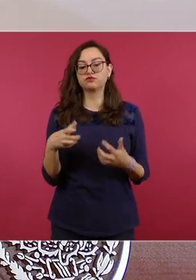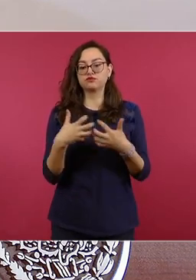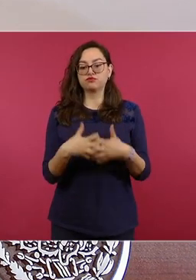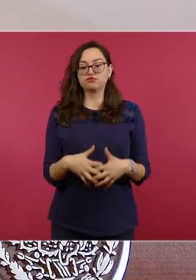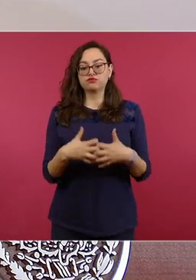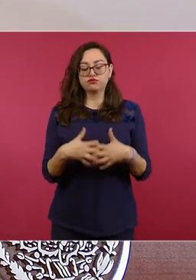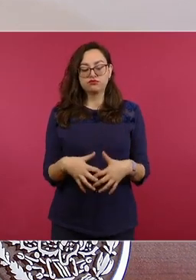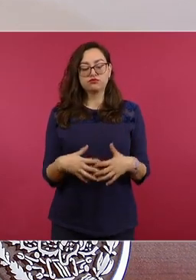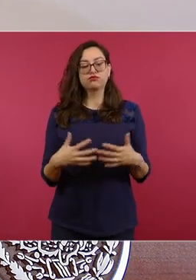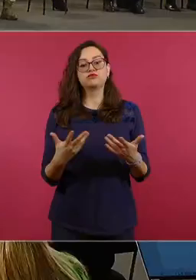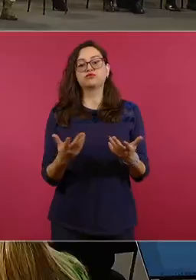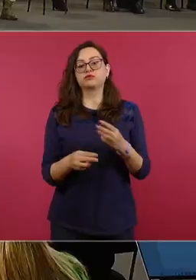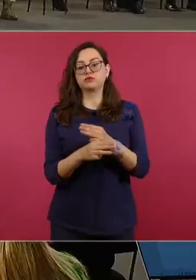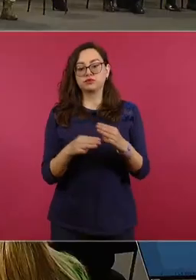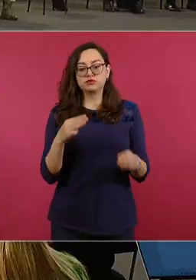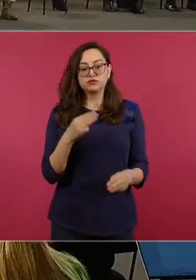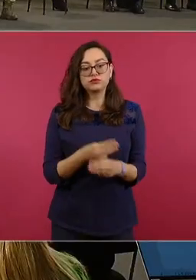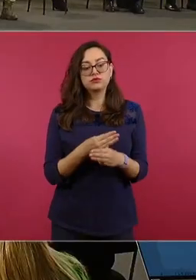de incendios.